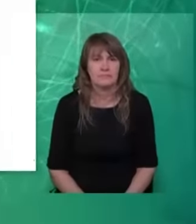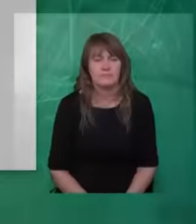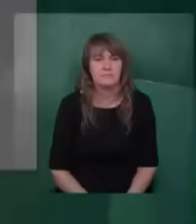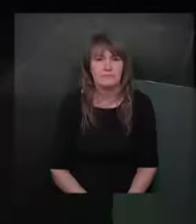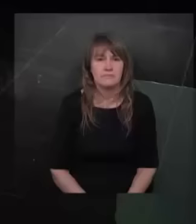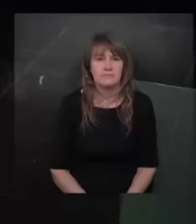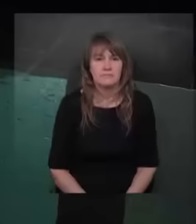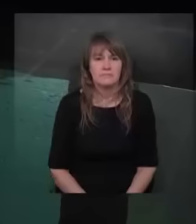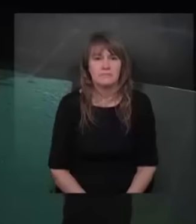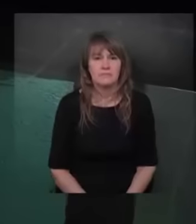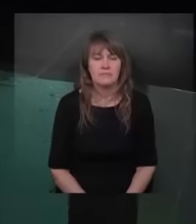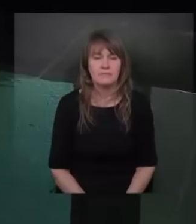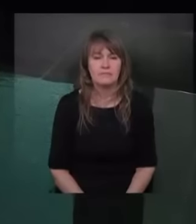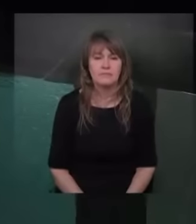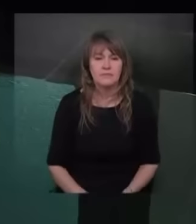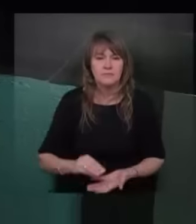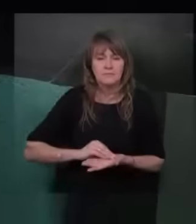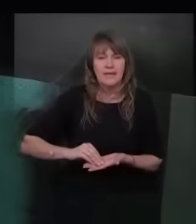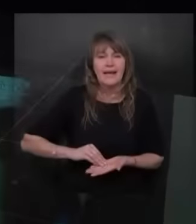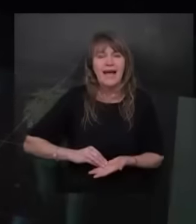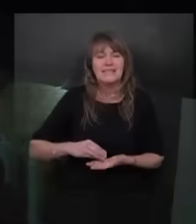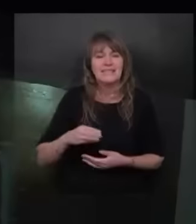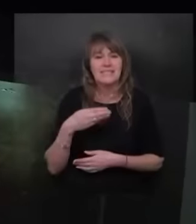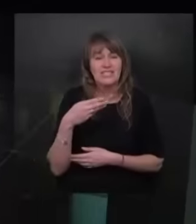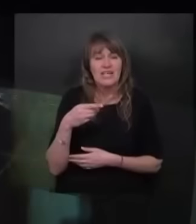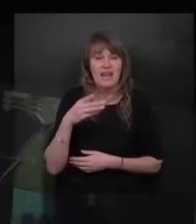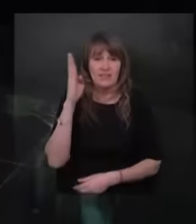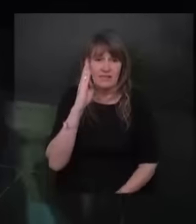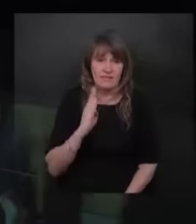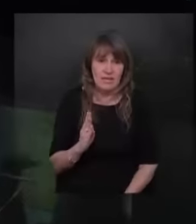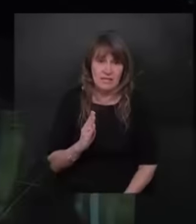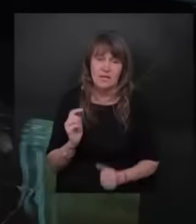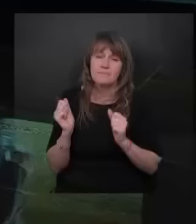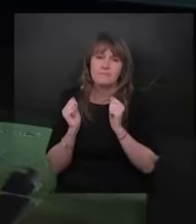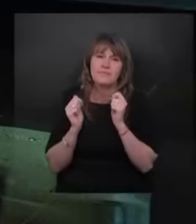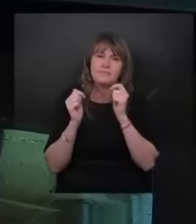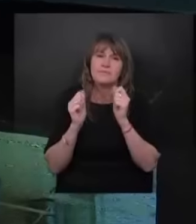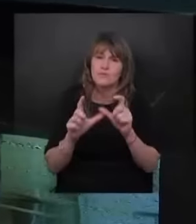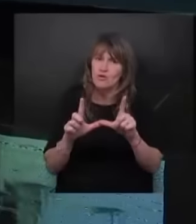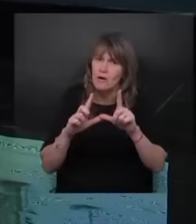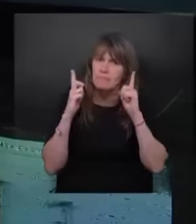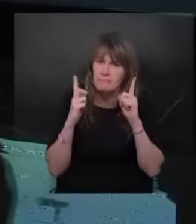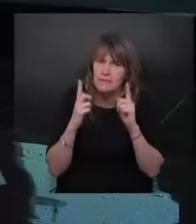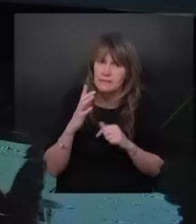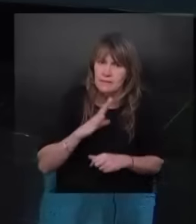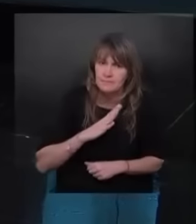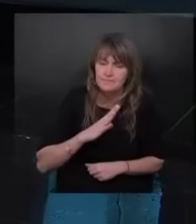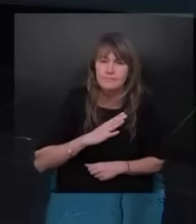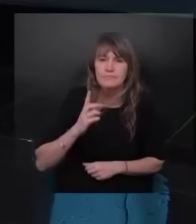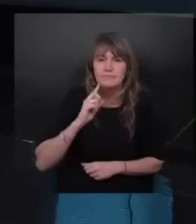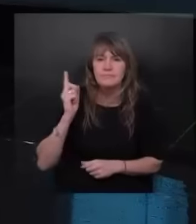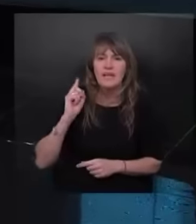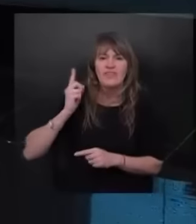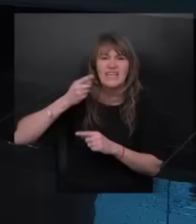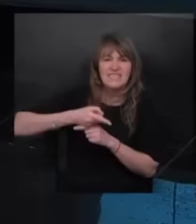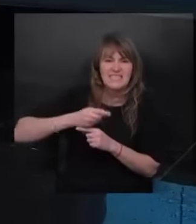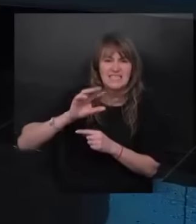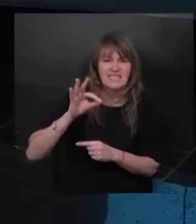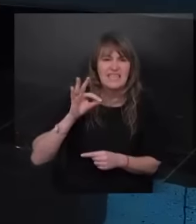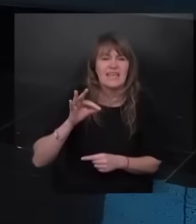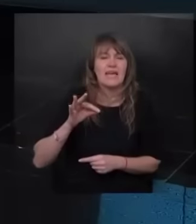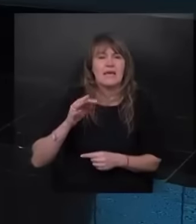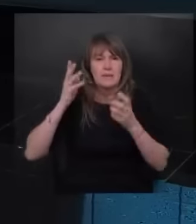ciudad la cancillería brasileña se manifestó realmente sorprendida por la decisión Del presente Javier m de no asistir